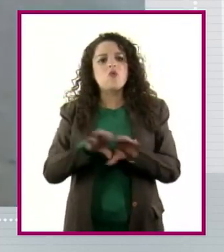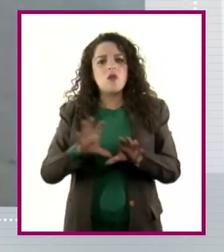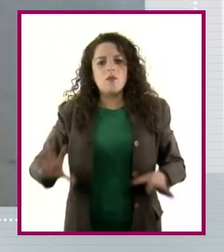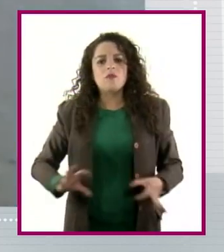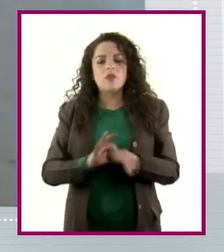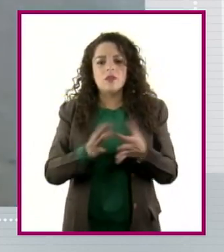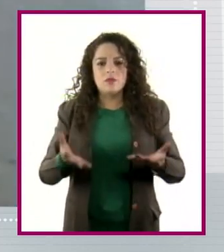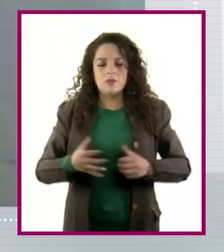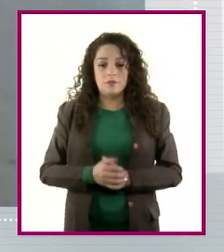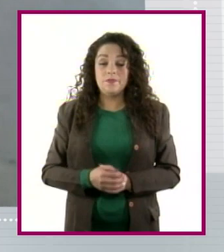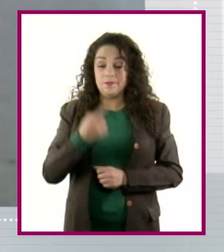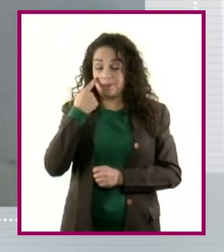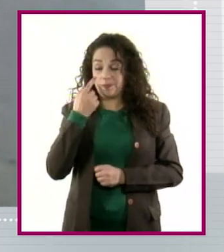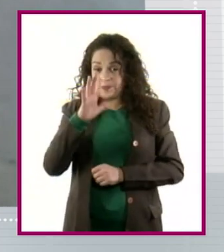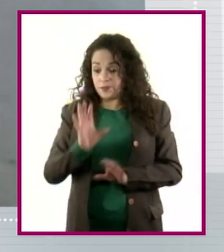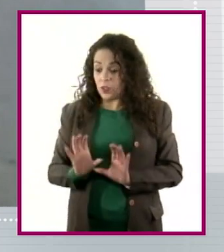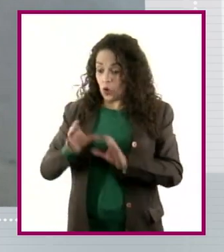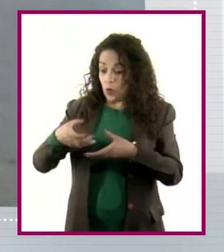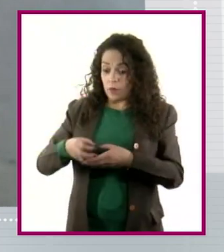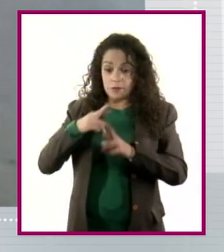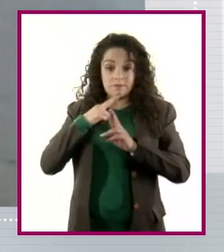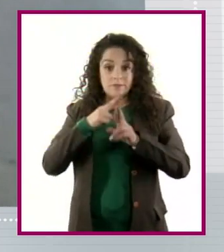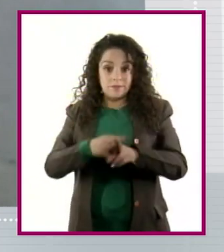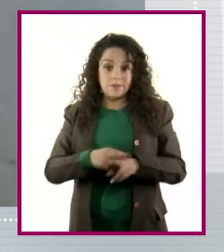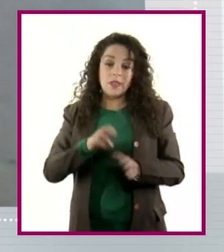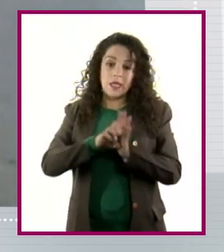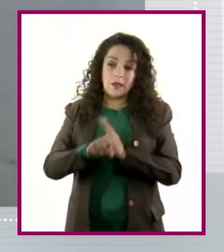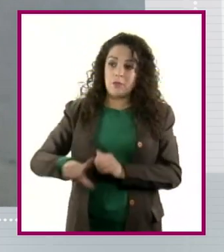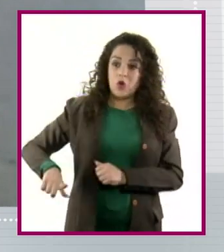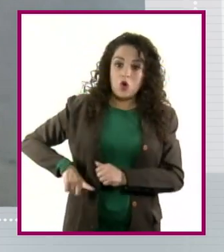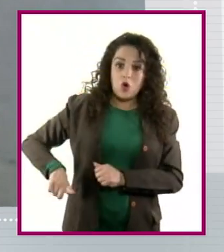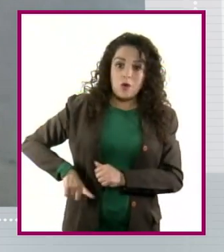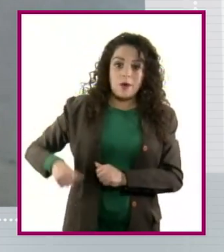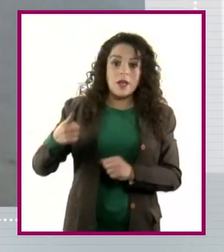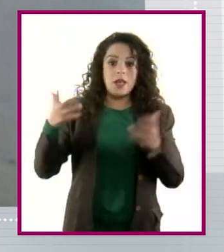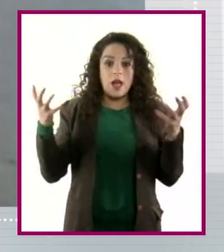colectivas, te comentaba, ¿no? Por parte del gobierno, pues